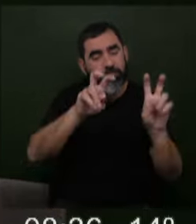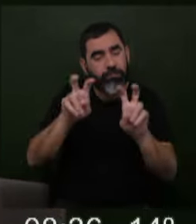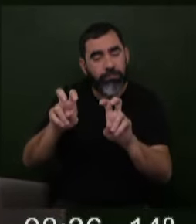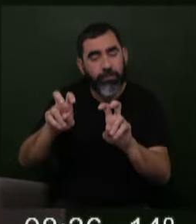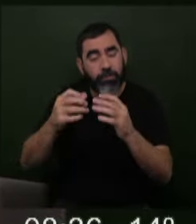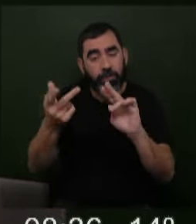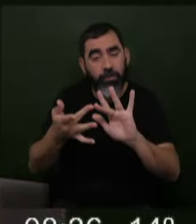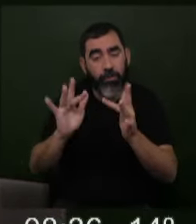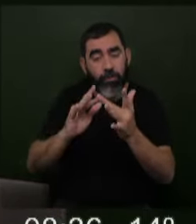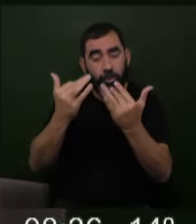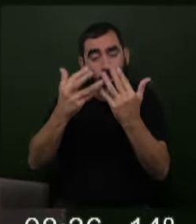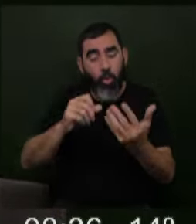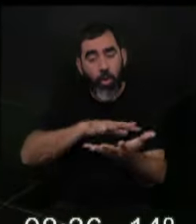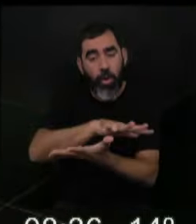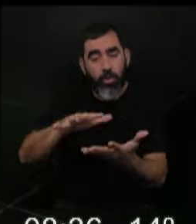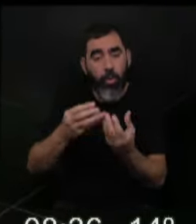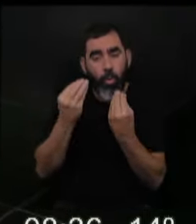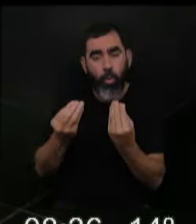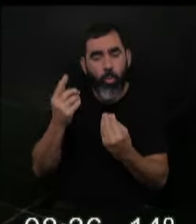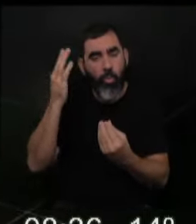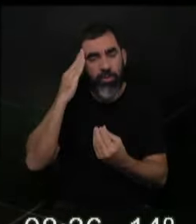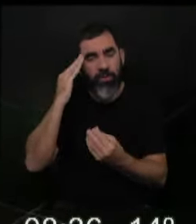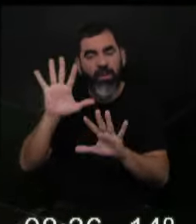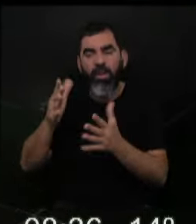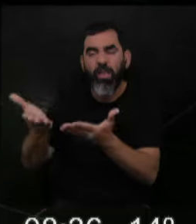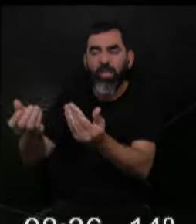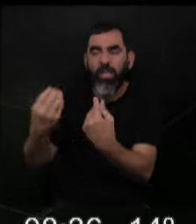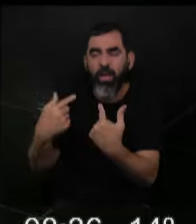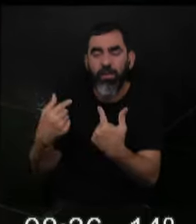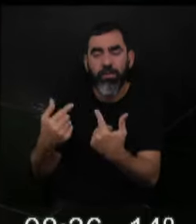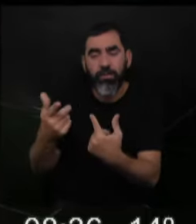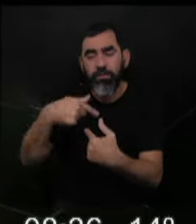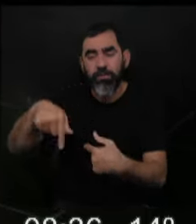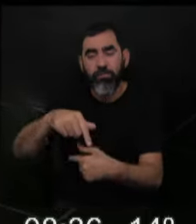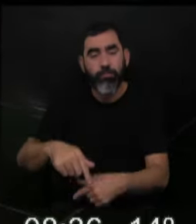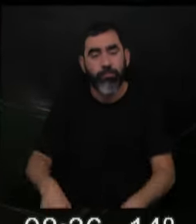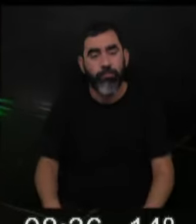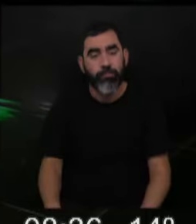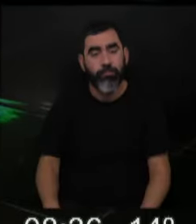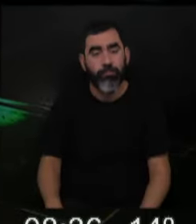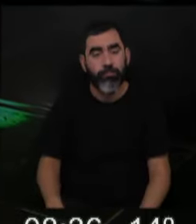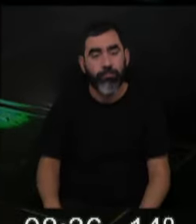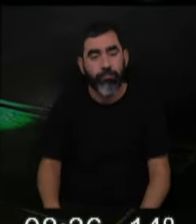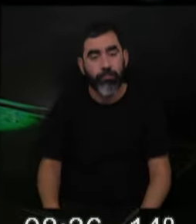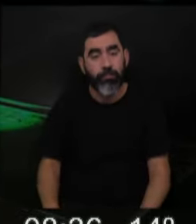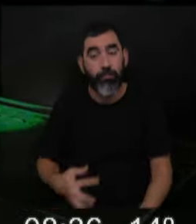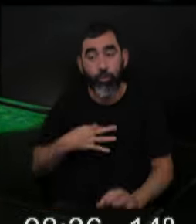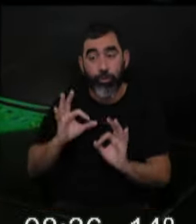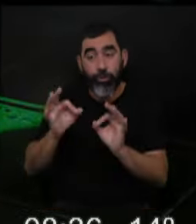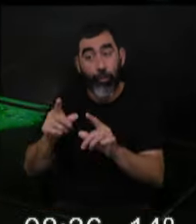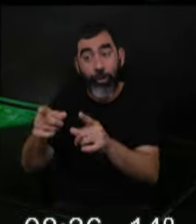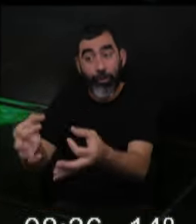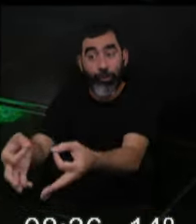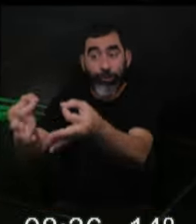a organizaciones del barrio. ¿Cómo llegaste y qué recibís además de esto? Más que cómo llegué, cómo llegaron ellos. O sea,